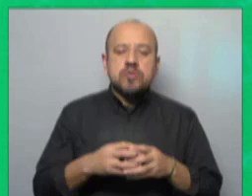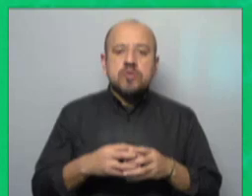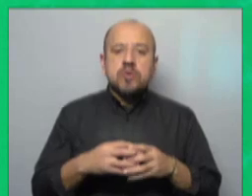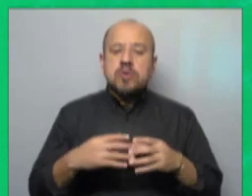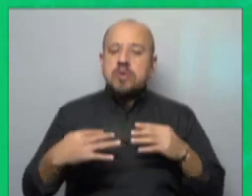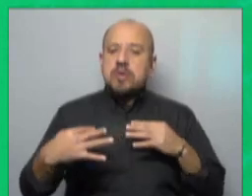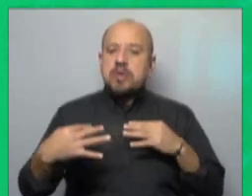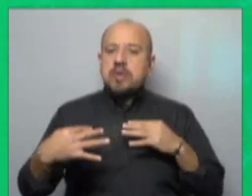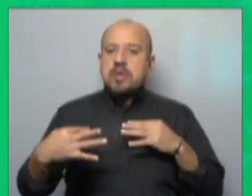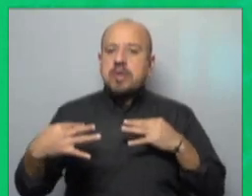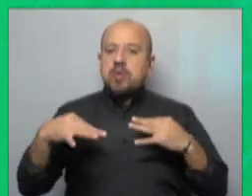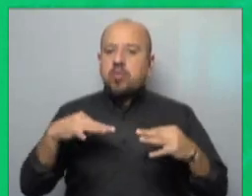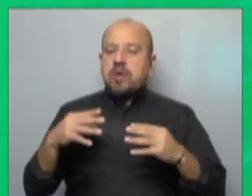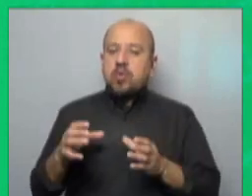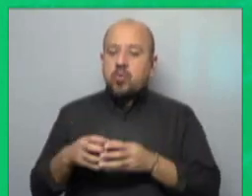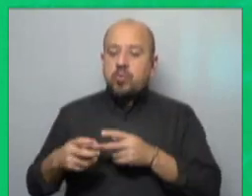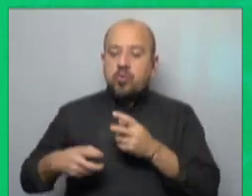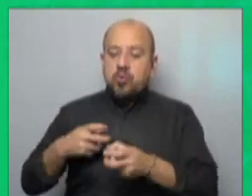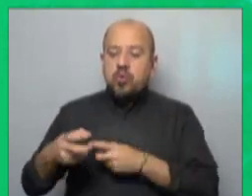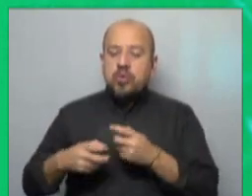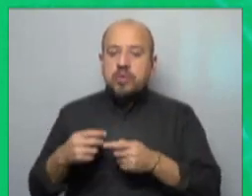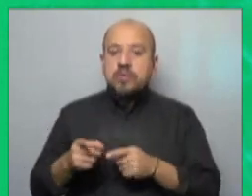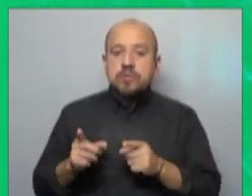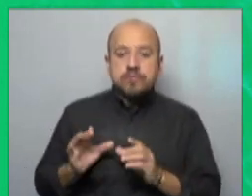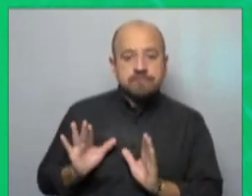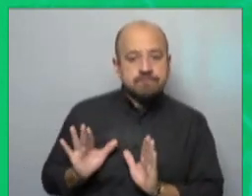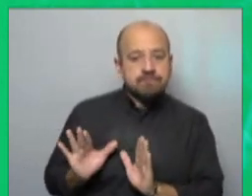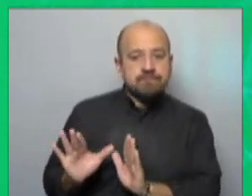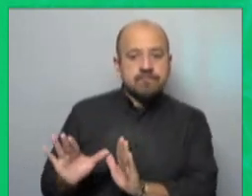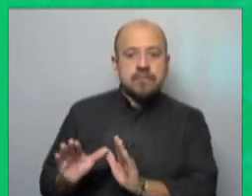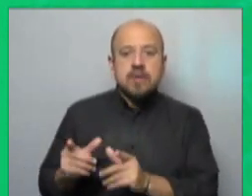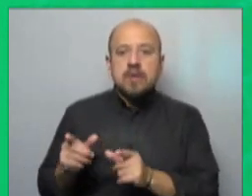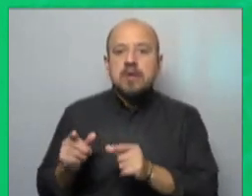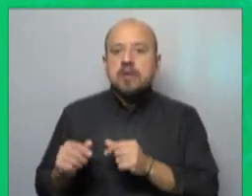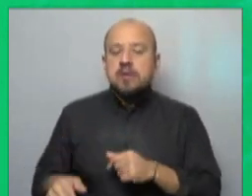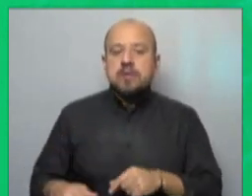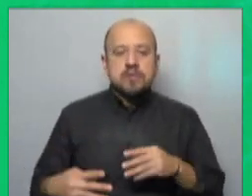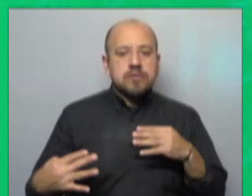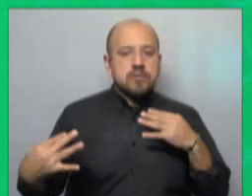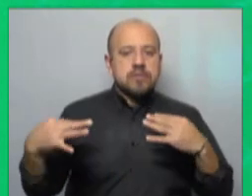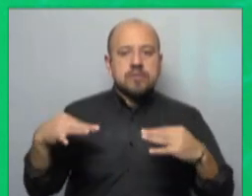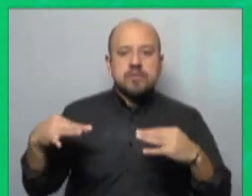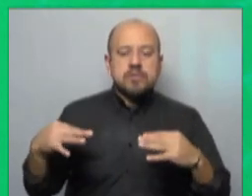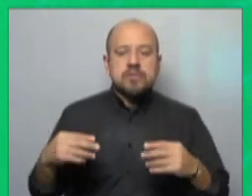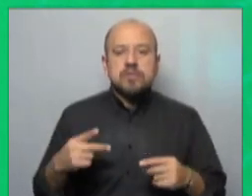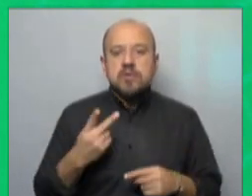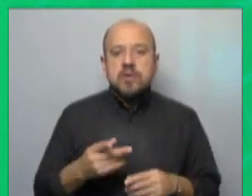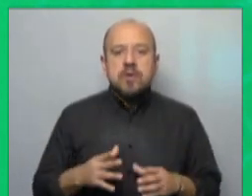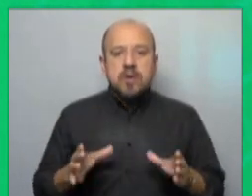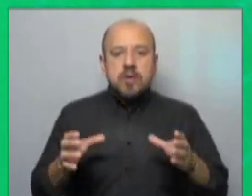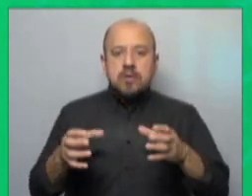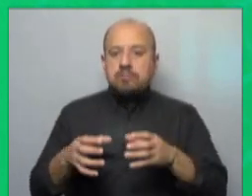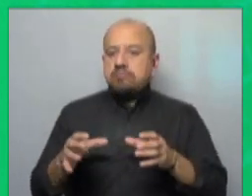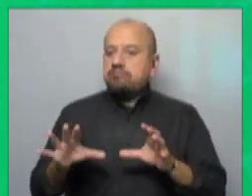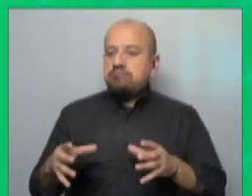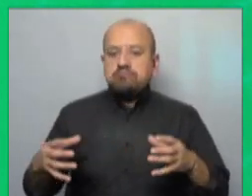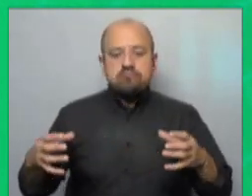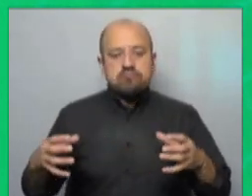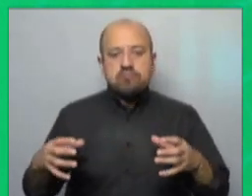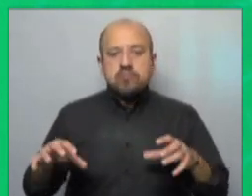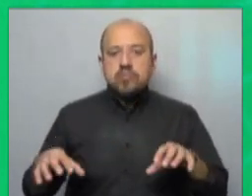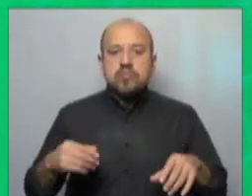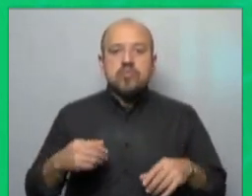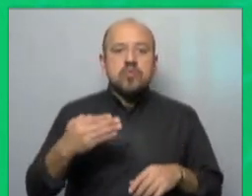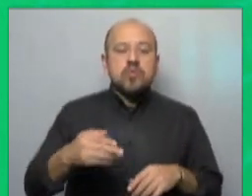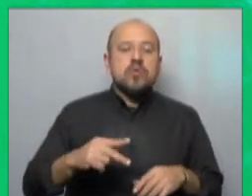sino que empieza a compactar a la coalición con una lógica de enfrentamiento de dos bloques no con esa lógica de que en el